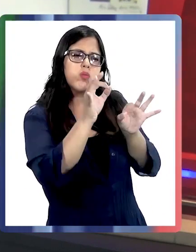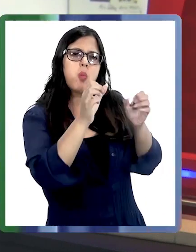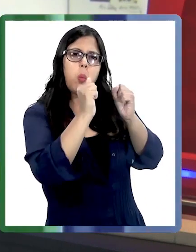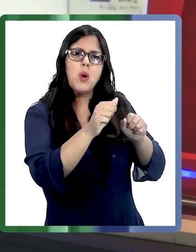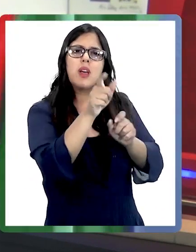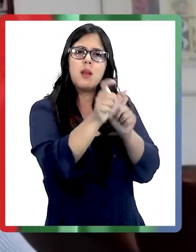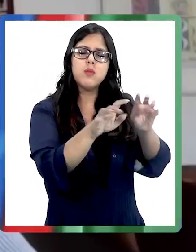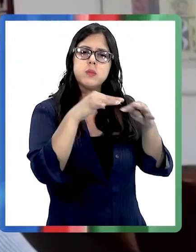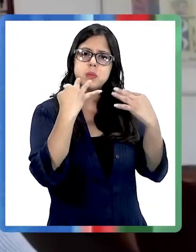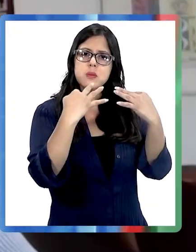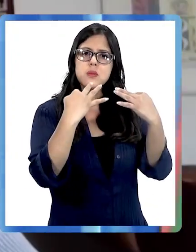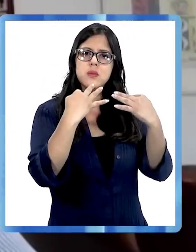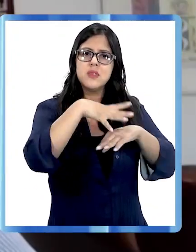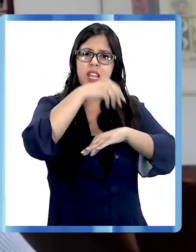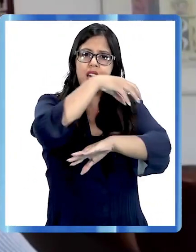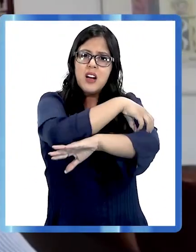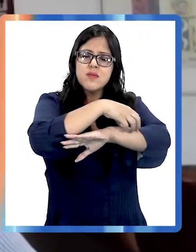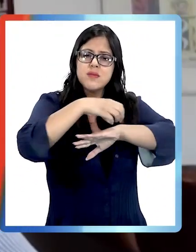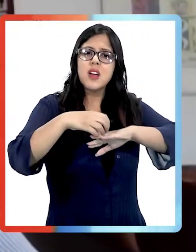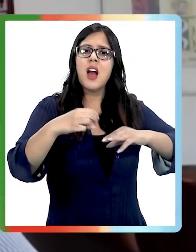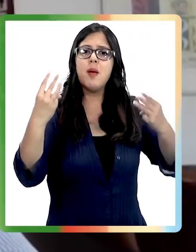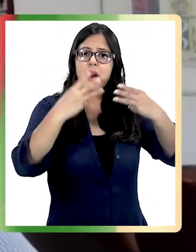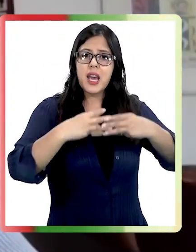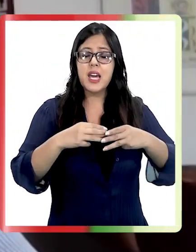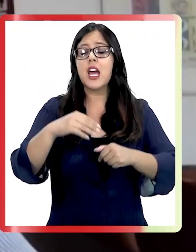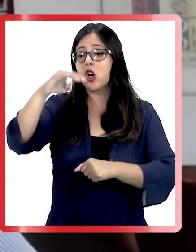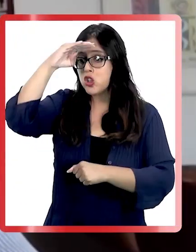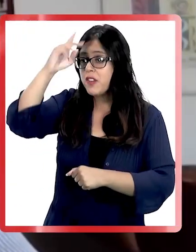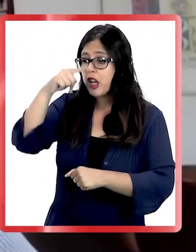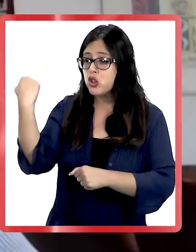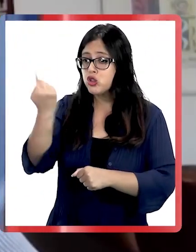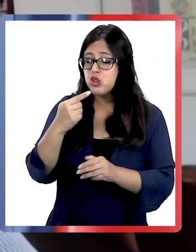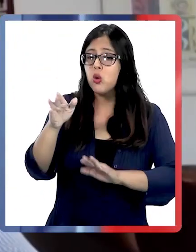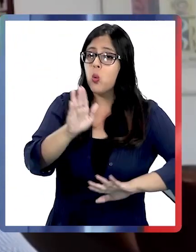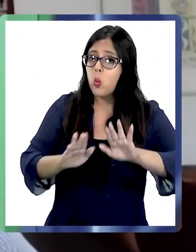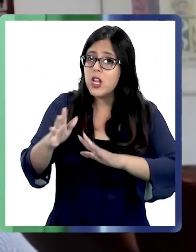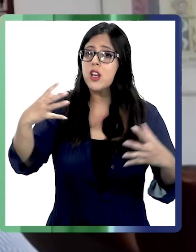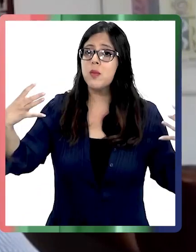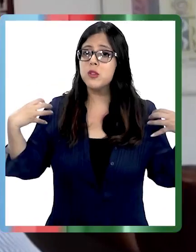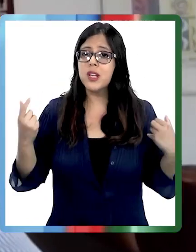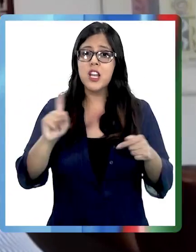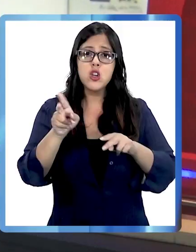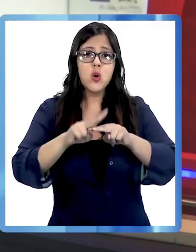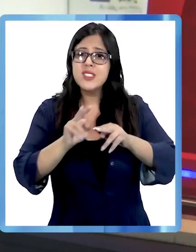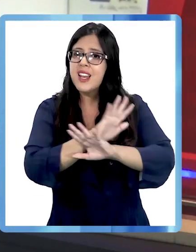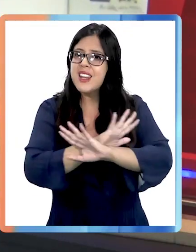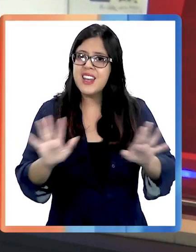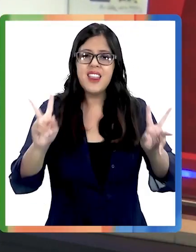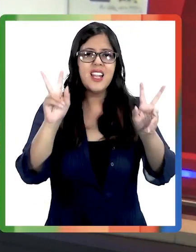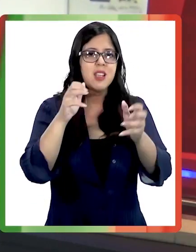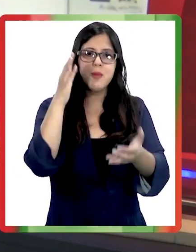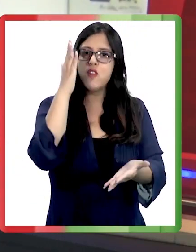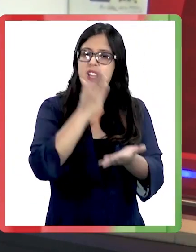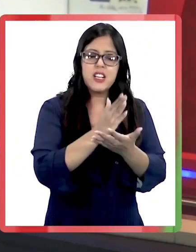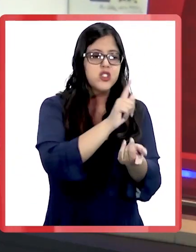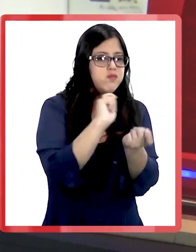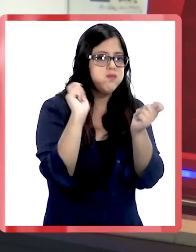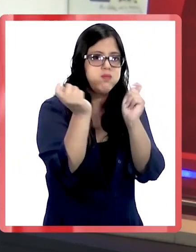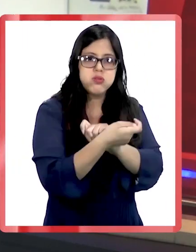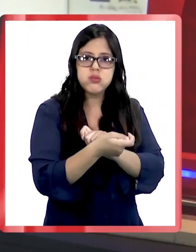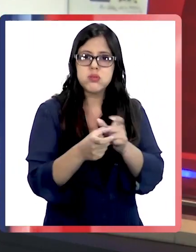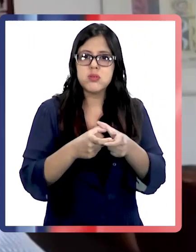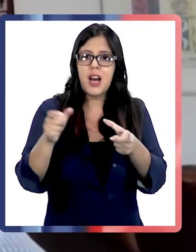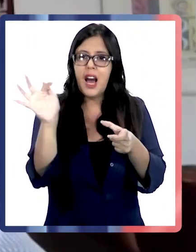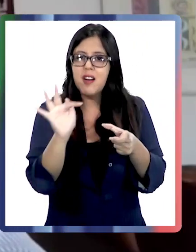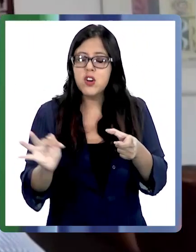desde Arica a Magallanes? Que confíen en que nosotros vamos a ser prudentes y responsables en no hacer ningún traspaso forzado de personas.